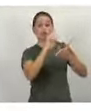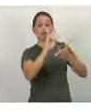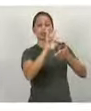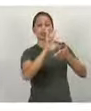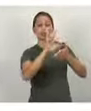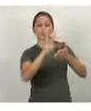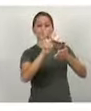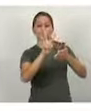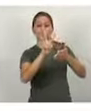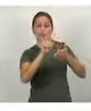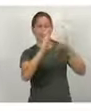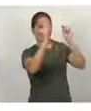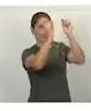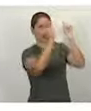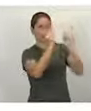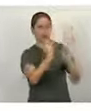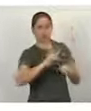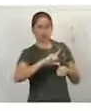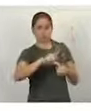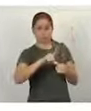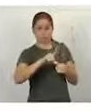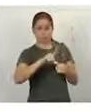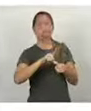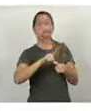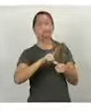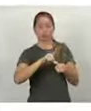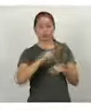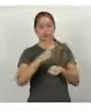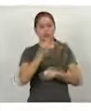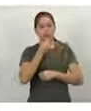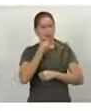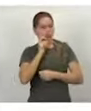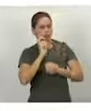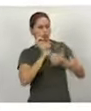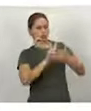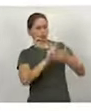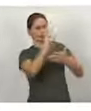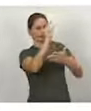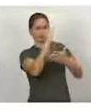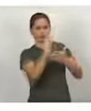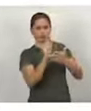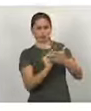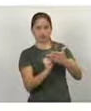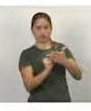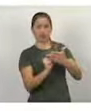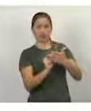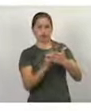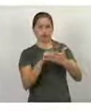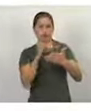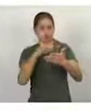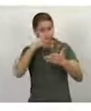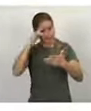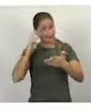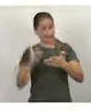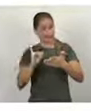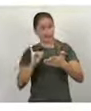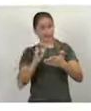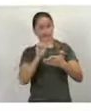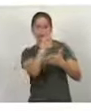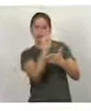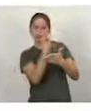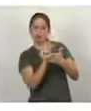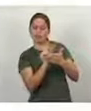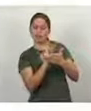1953 en tu línea de tiempo. Si pudiste observar, que yo estoy segura que sí, esto